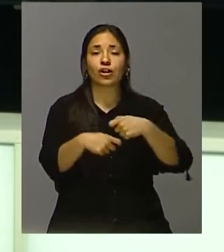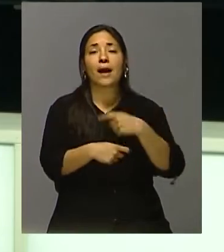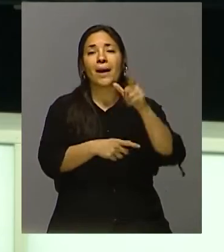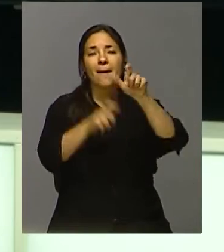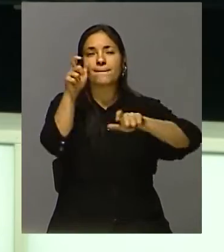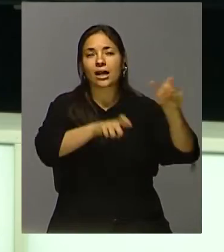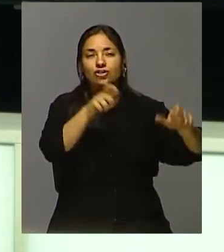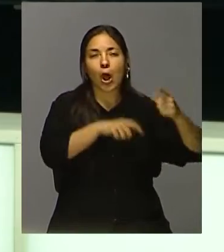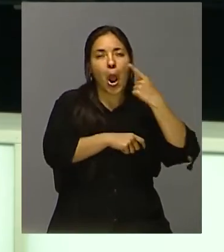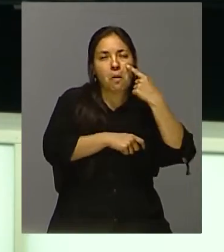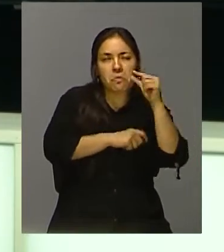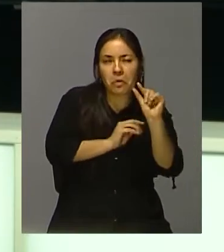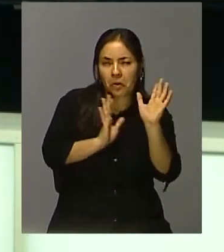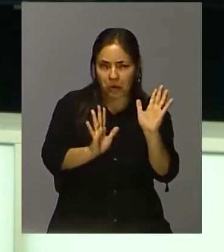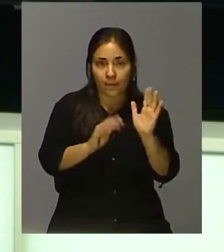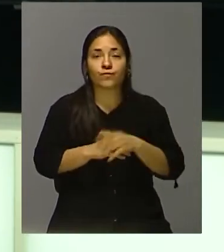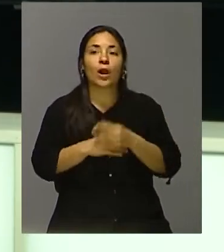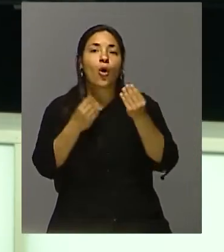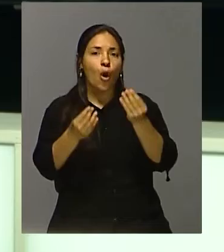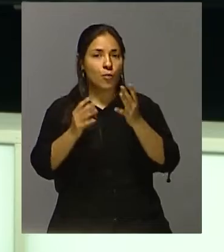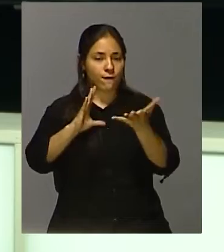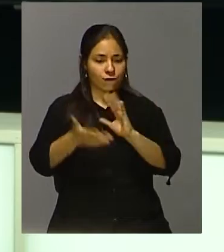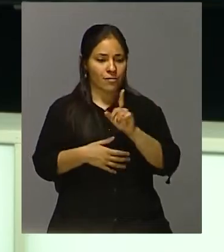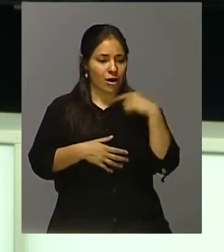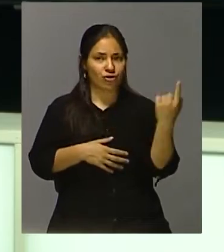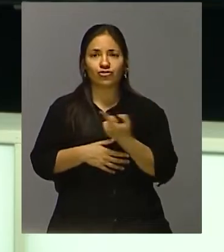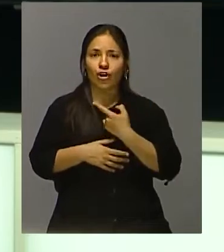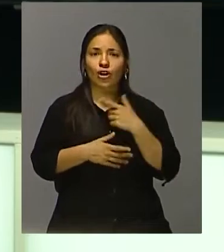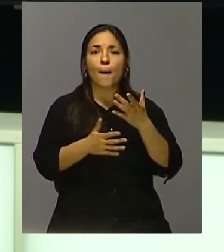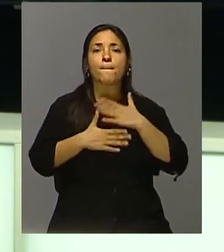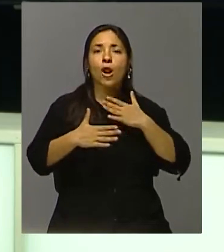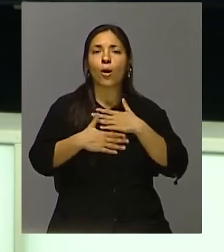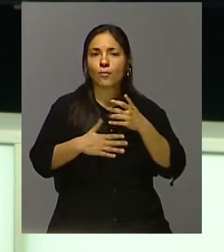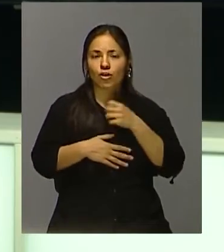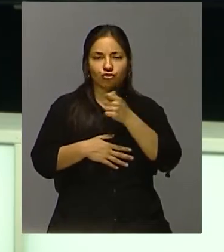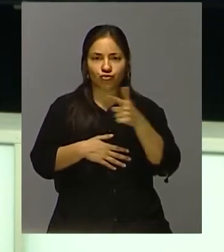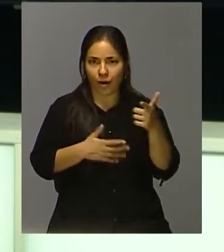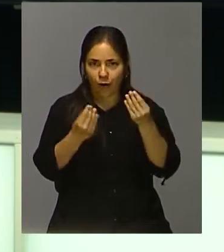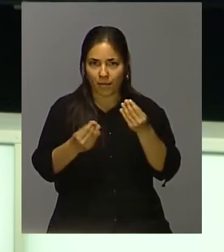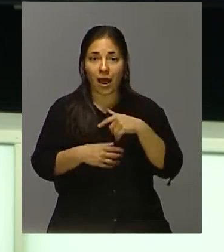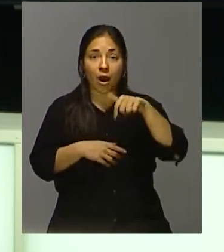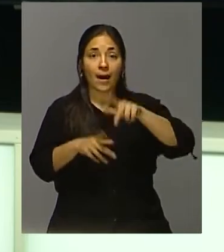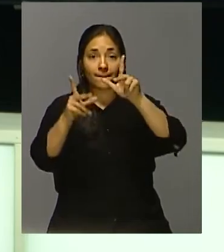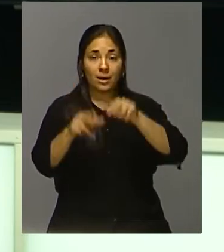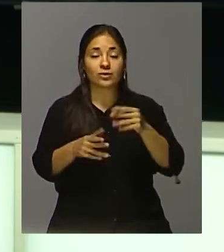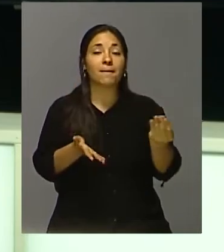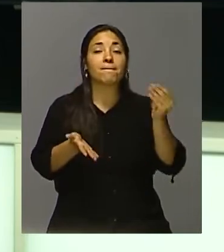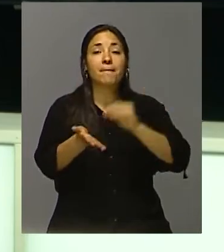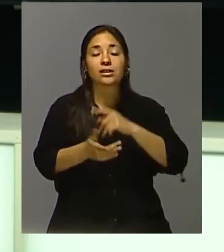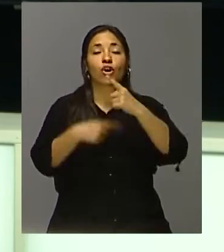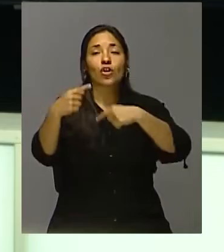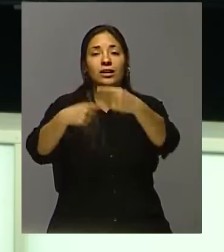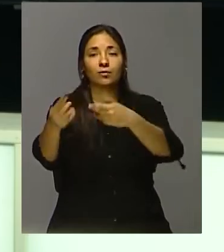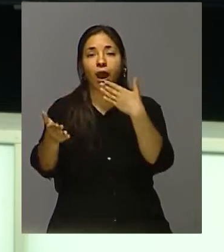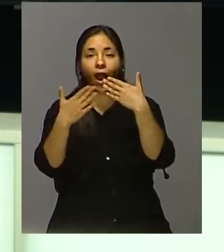caso específico, cómo nos manejamos nosotros con nuestras propias finanzas. Vamos a una pausa. Enseguida seguimos hablando con